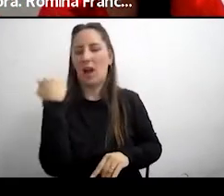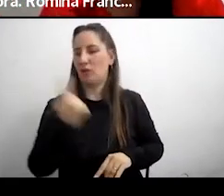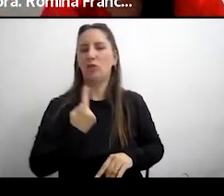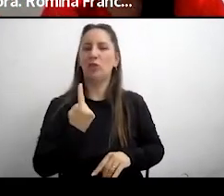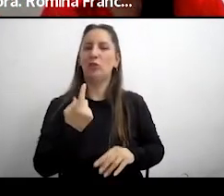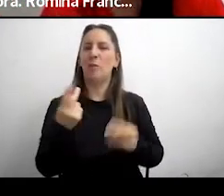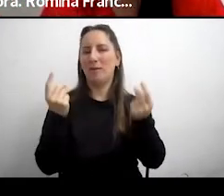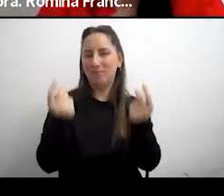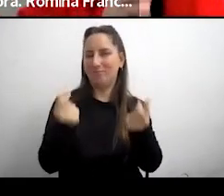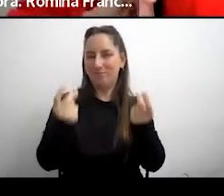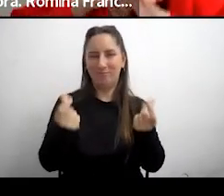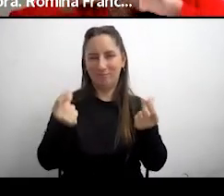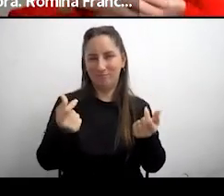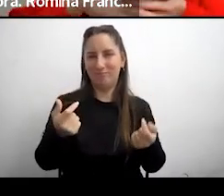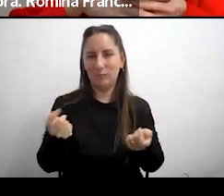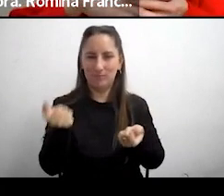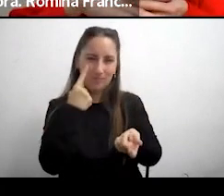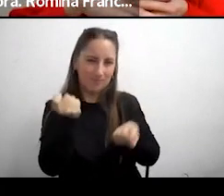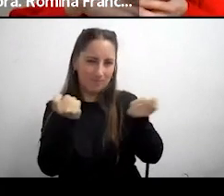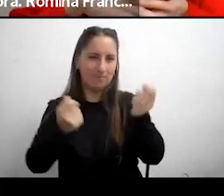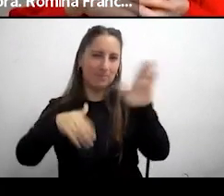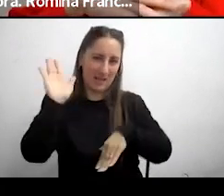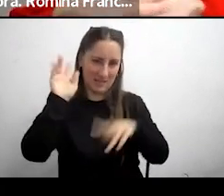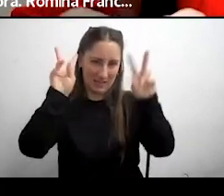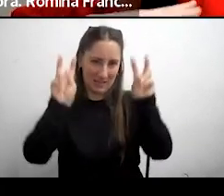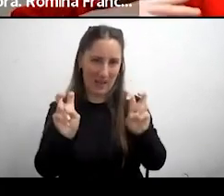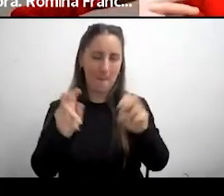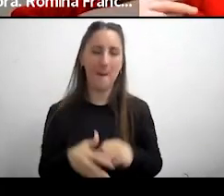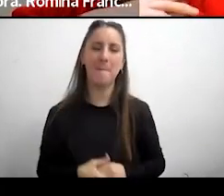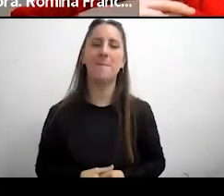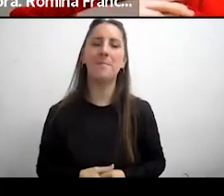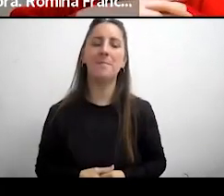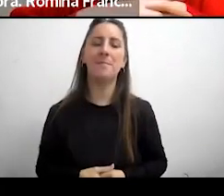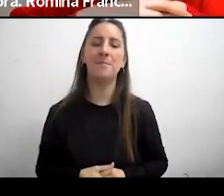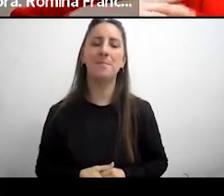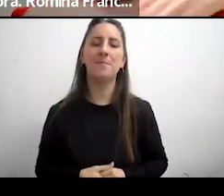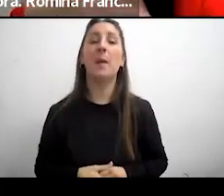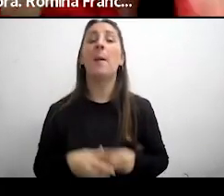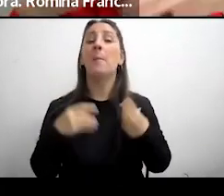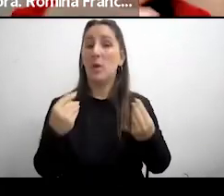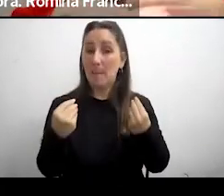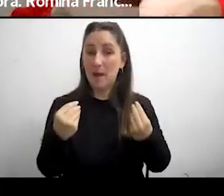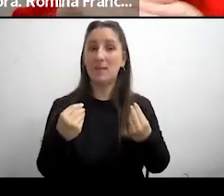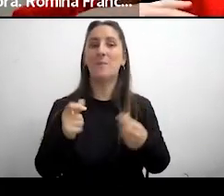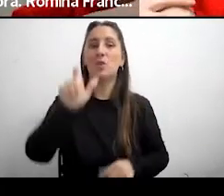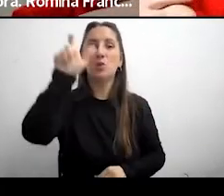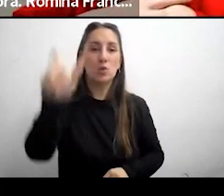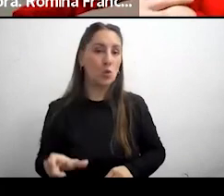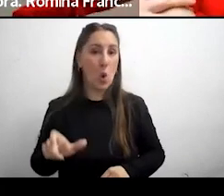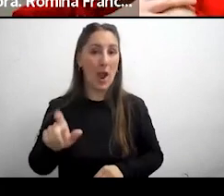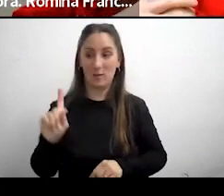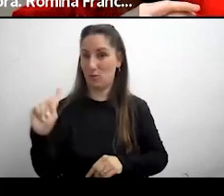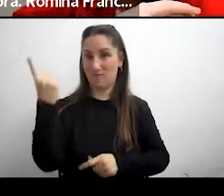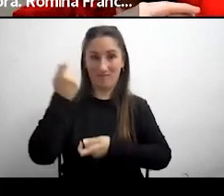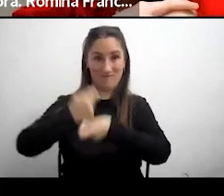canchero con el tema. Pero ¿qué nos sucede? Sucede que a veces este tipo de sujetos son un poco